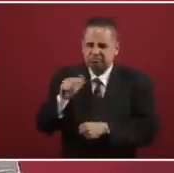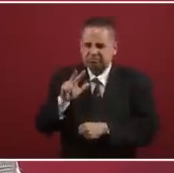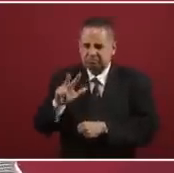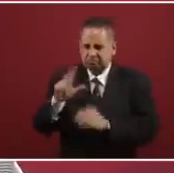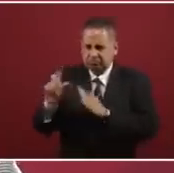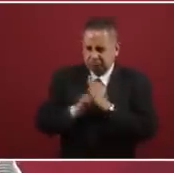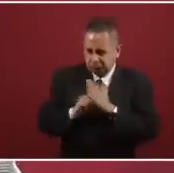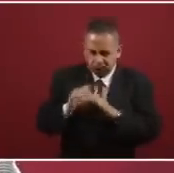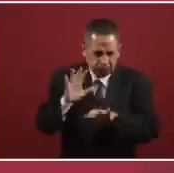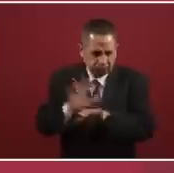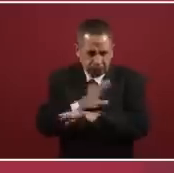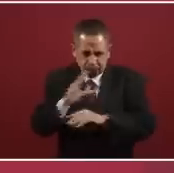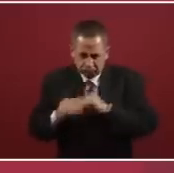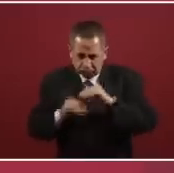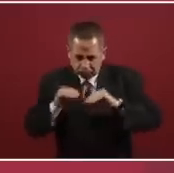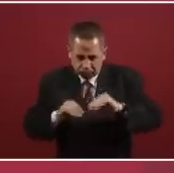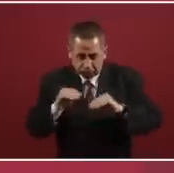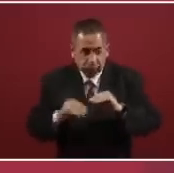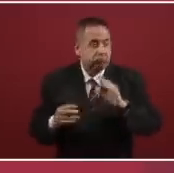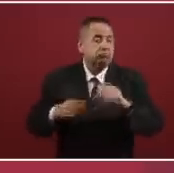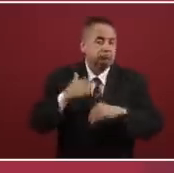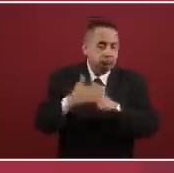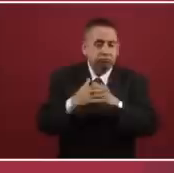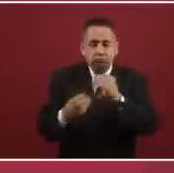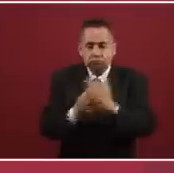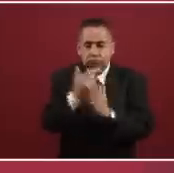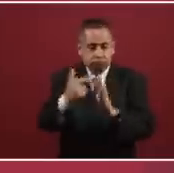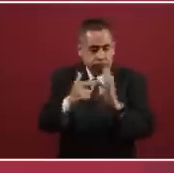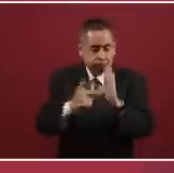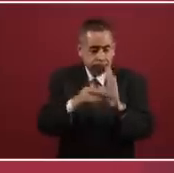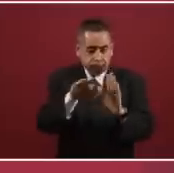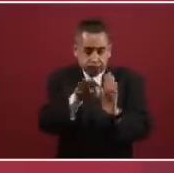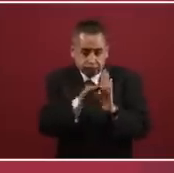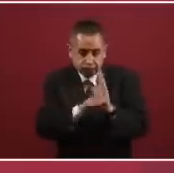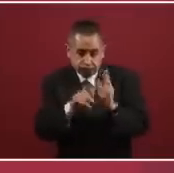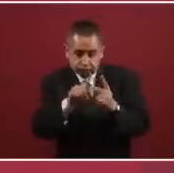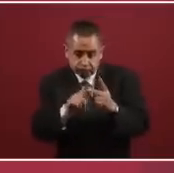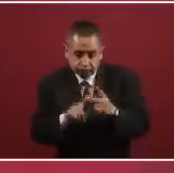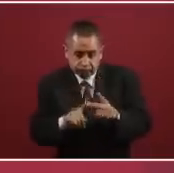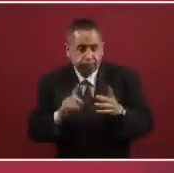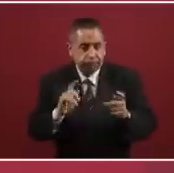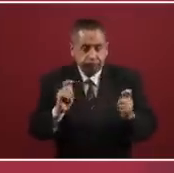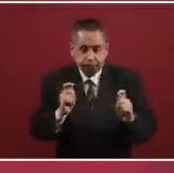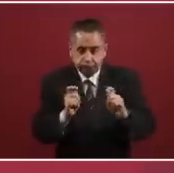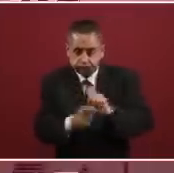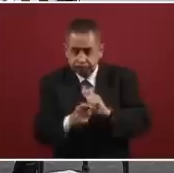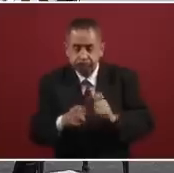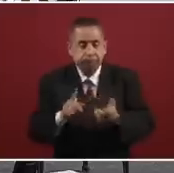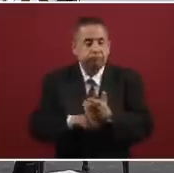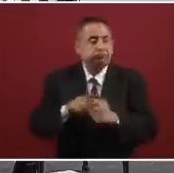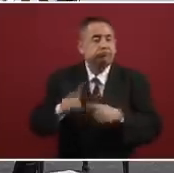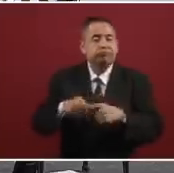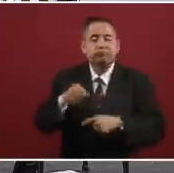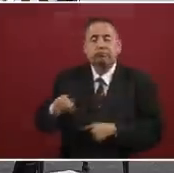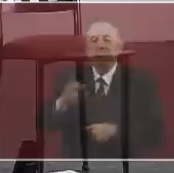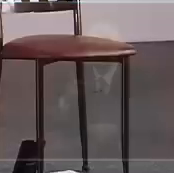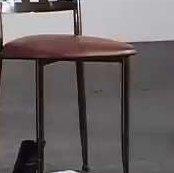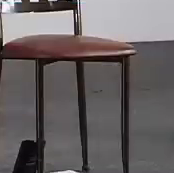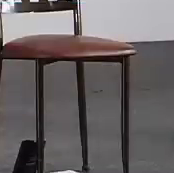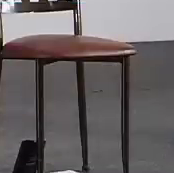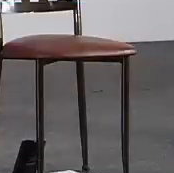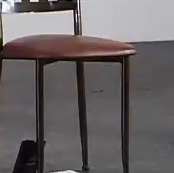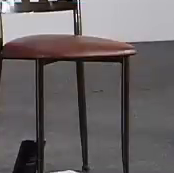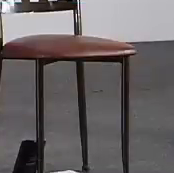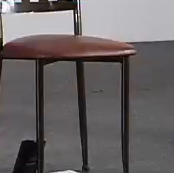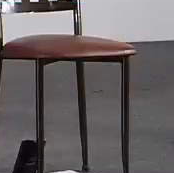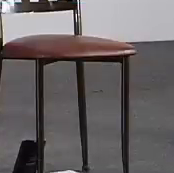meses con estos nuevos reglamentos para, con esta transformación de las facultades de la Profeco, que son muy de